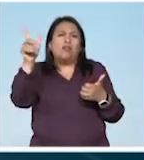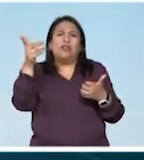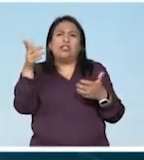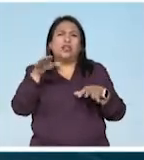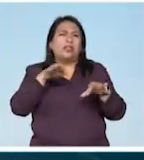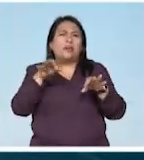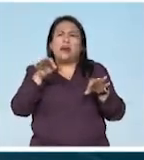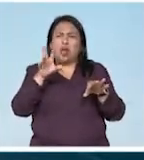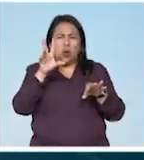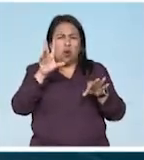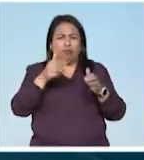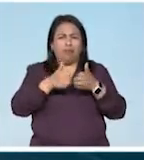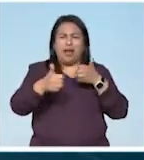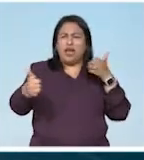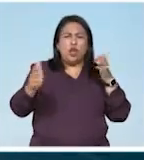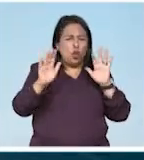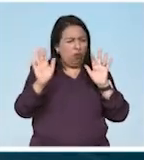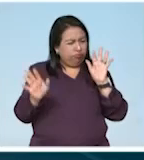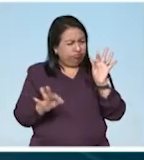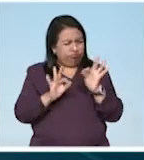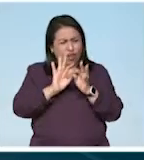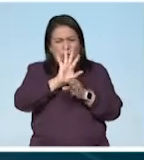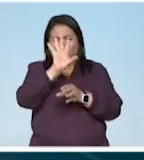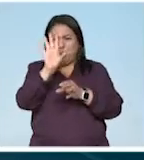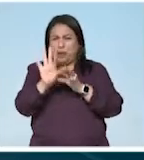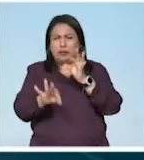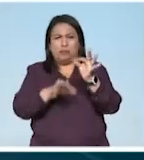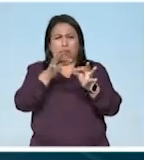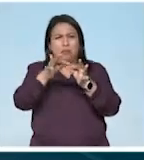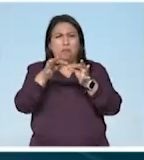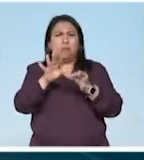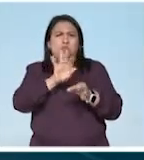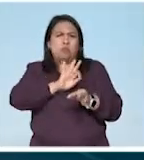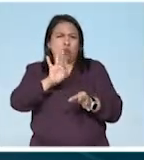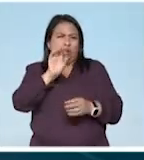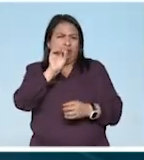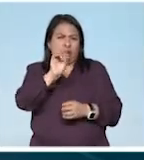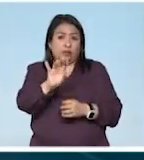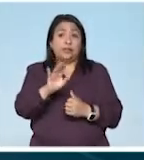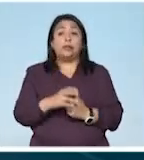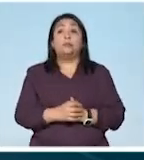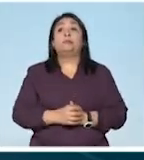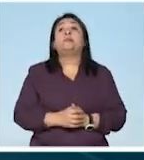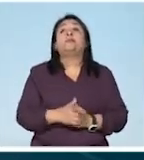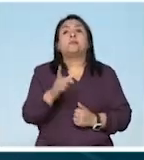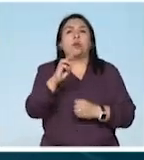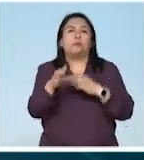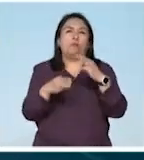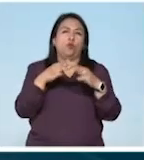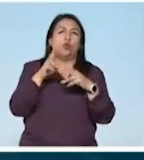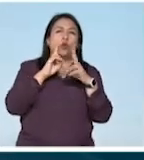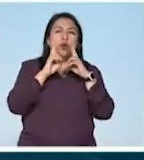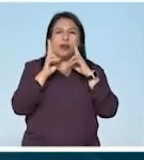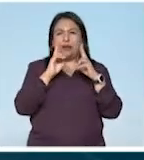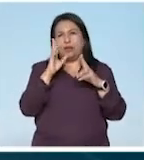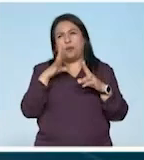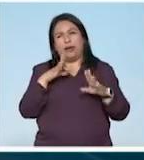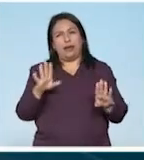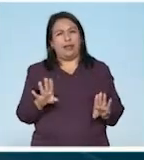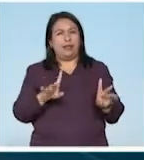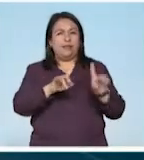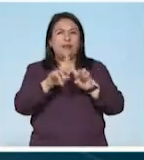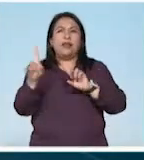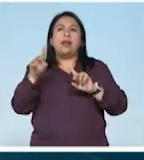sino un ser en la plenitud del cumplimiento de sus posibilidades. Su mundo narrativo toma muchos elementos